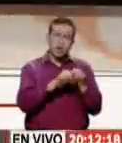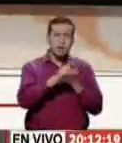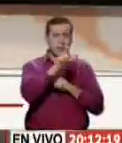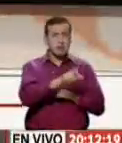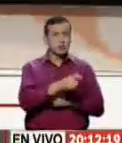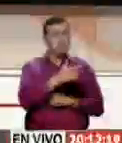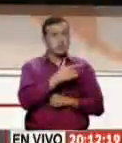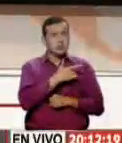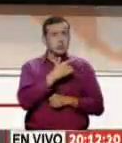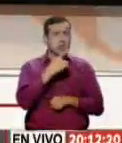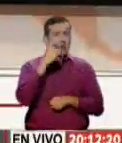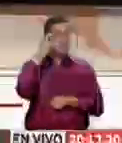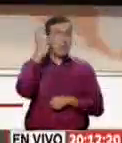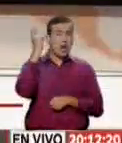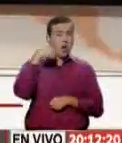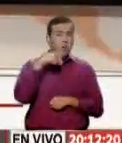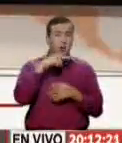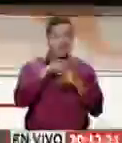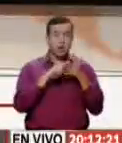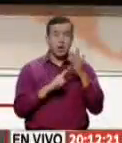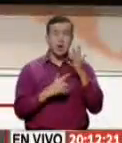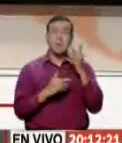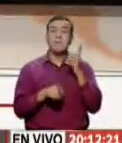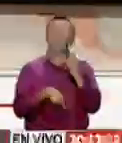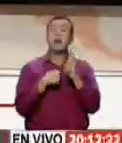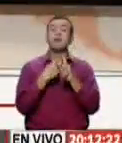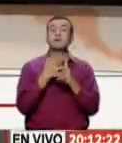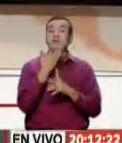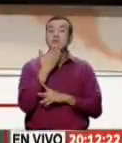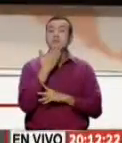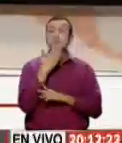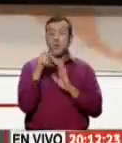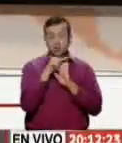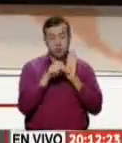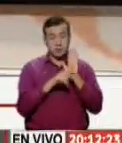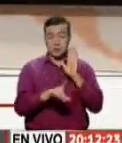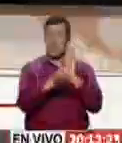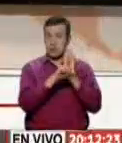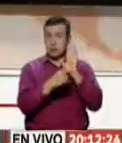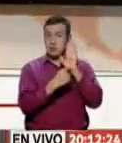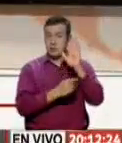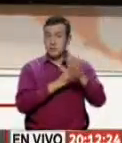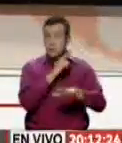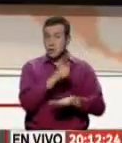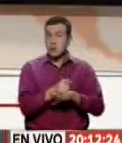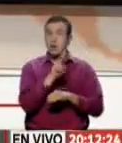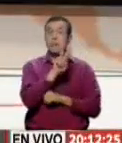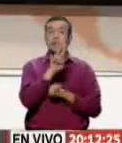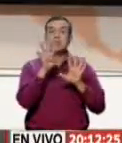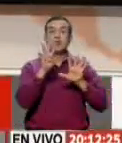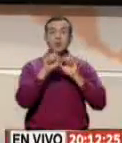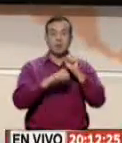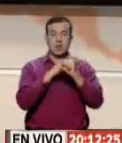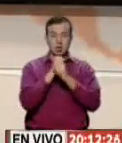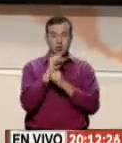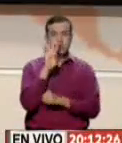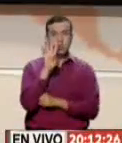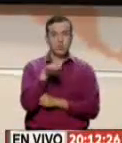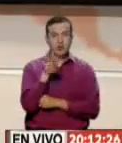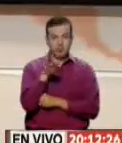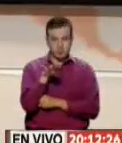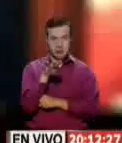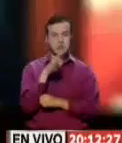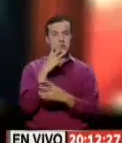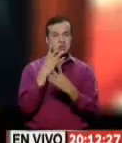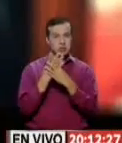víctima, conlleva el agravante que, de acuerdo a la normativa, se establecerían en 29 años, 4 meses